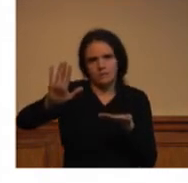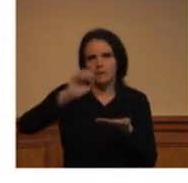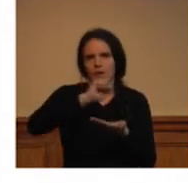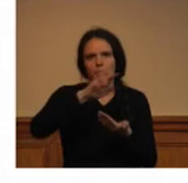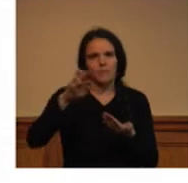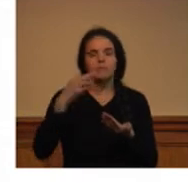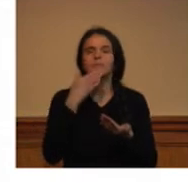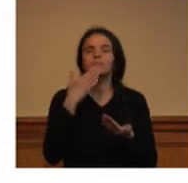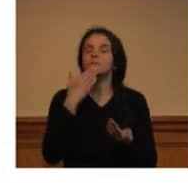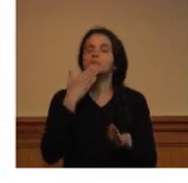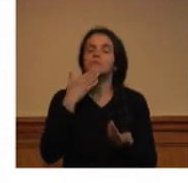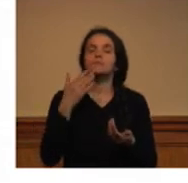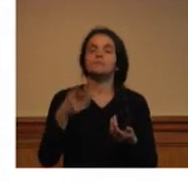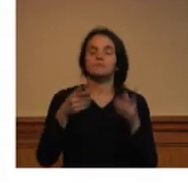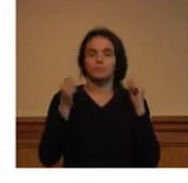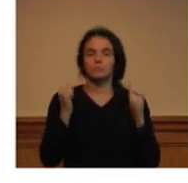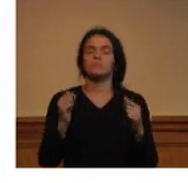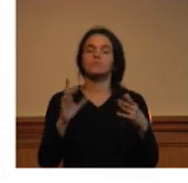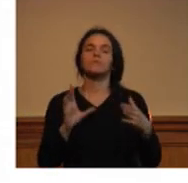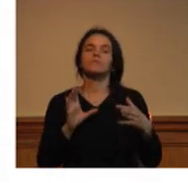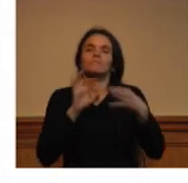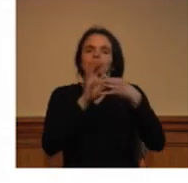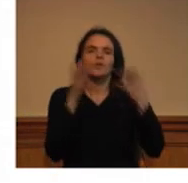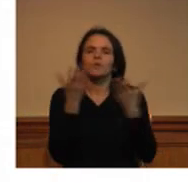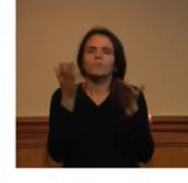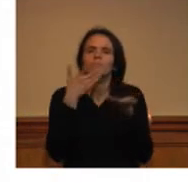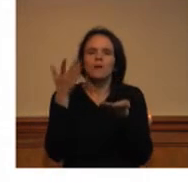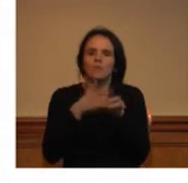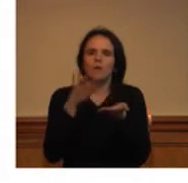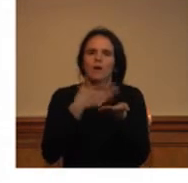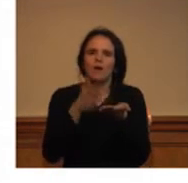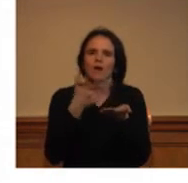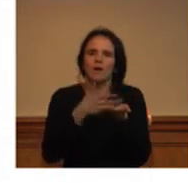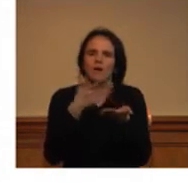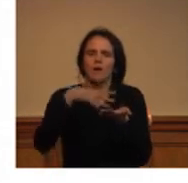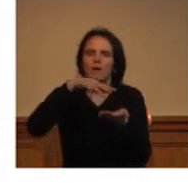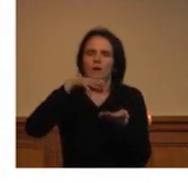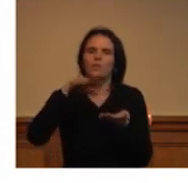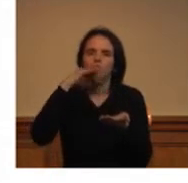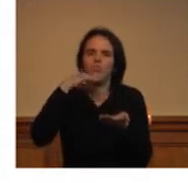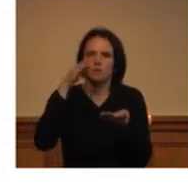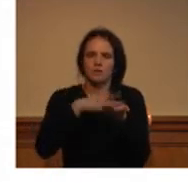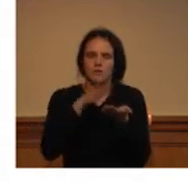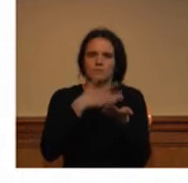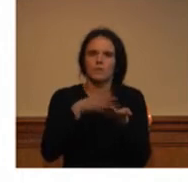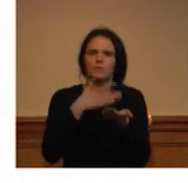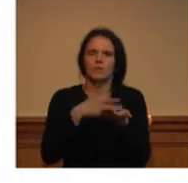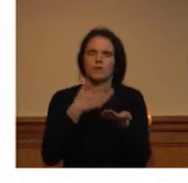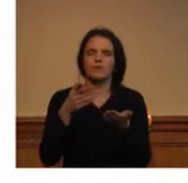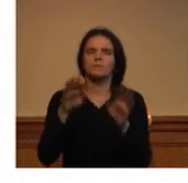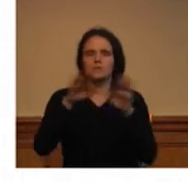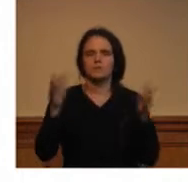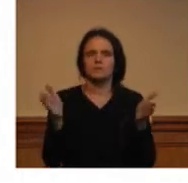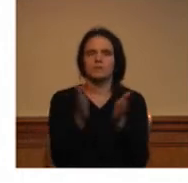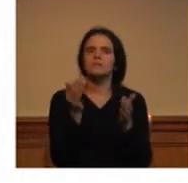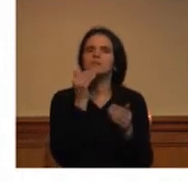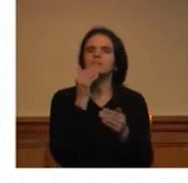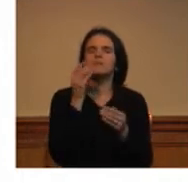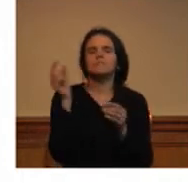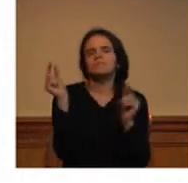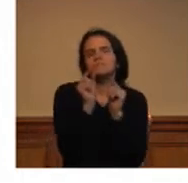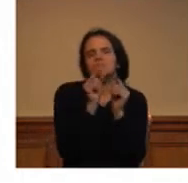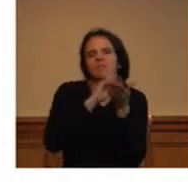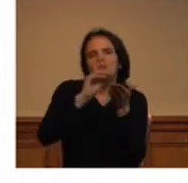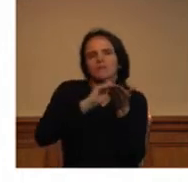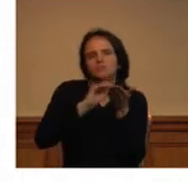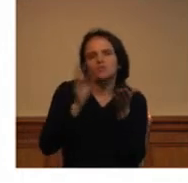software, también pueden tener el link de dónde descargar el manual de la mesita. Y una pequeña descripción, ahí está